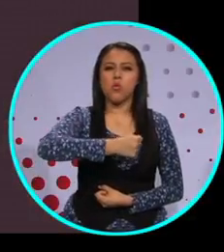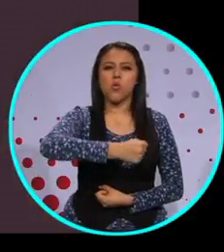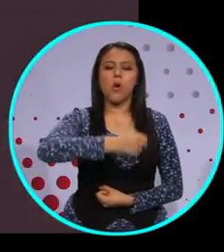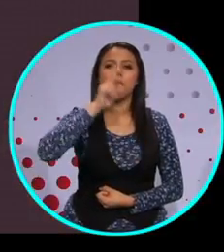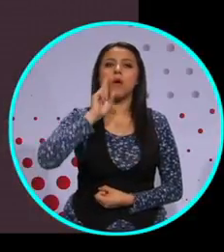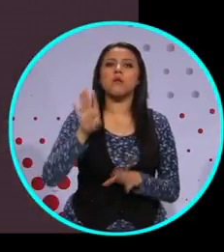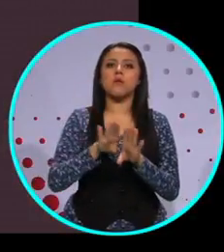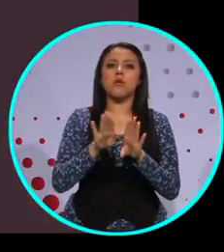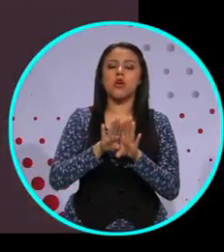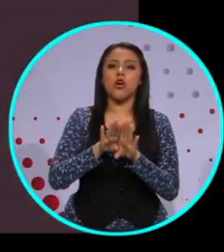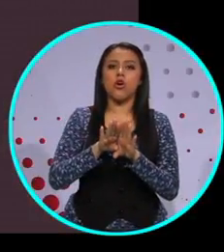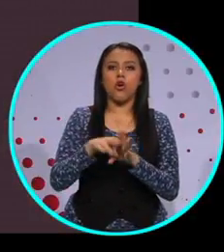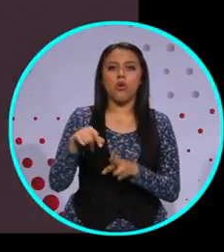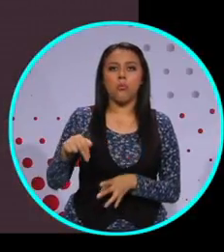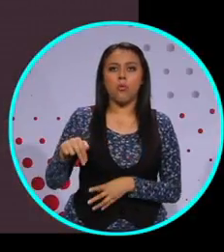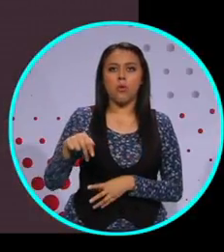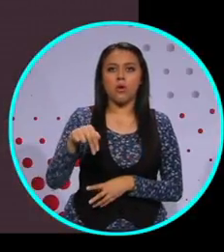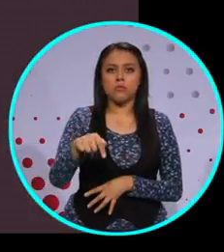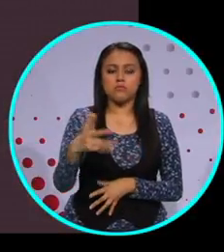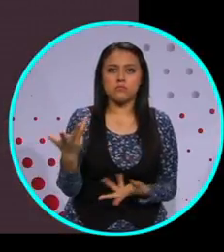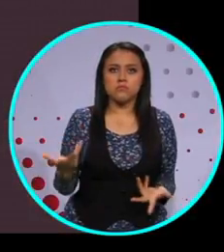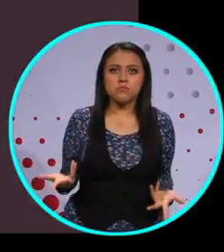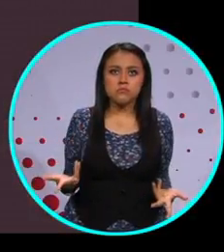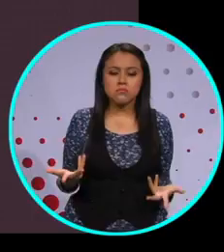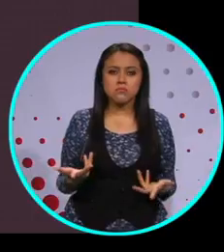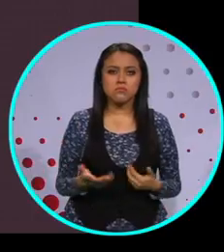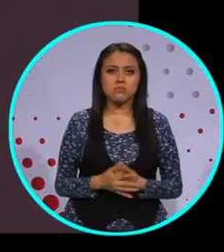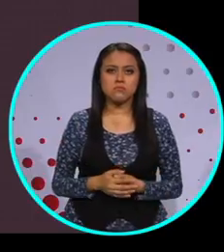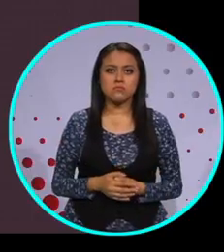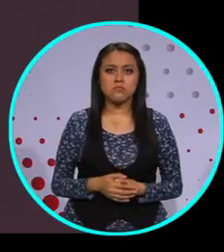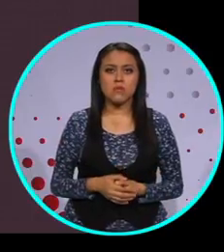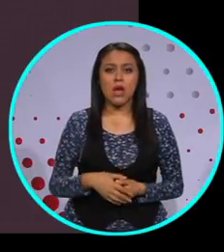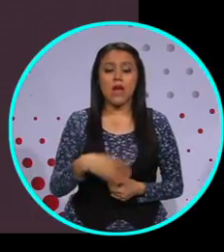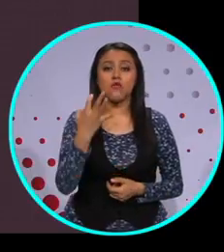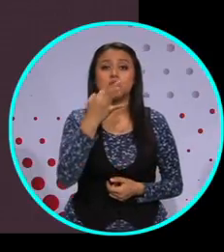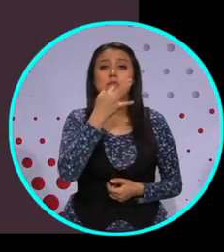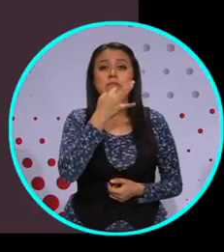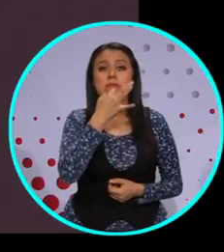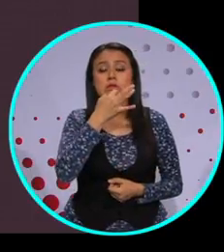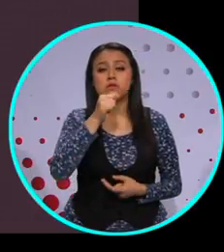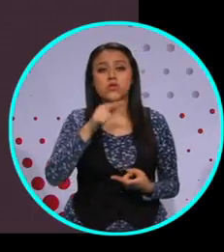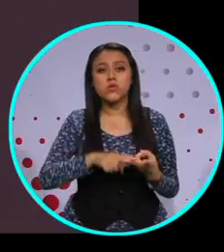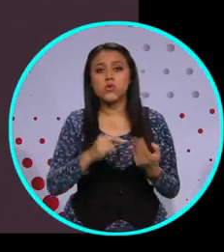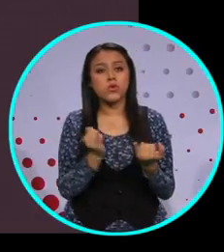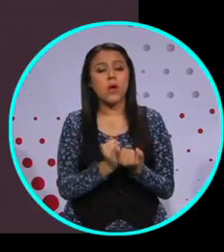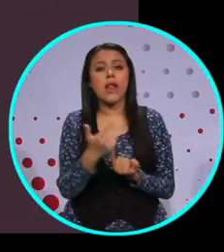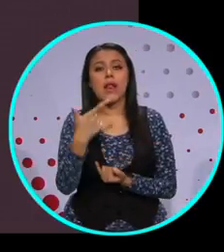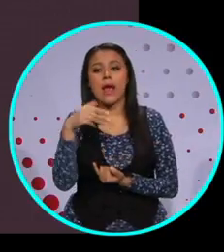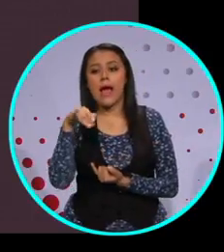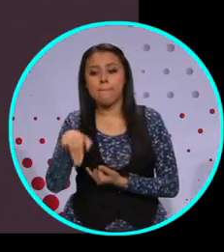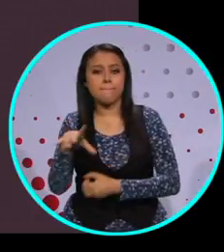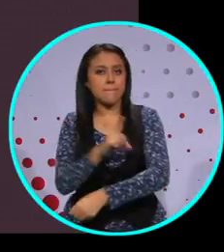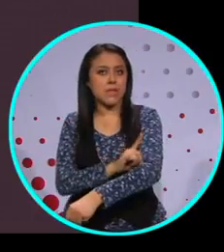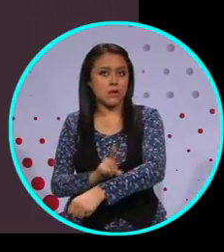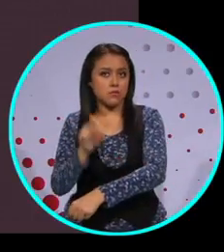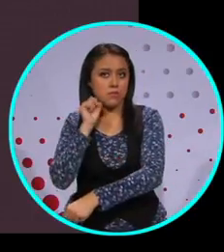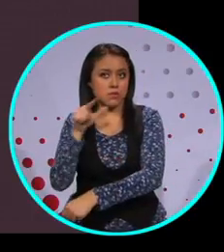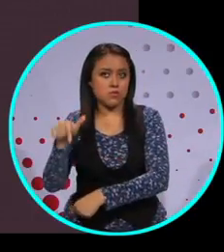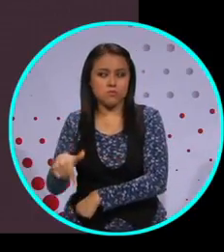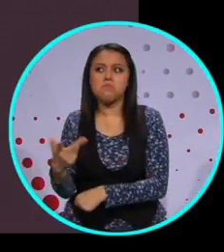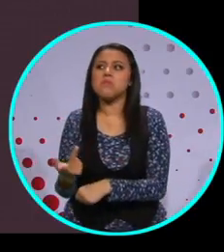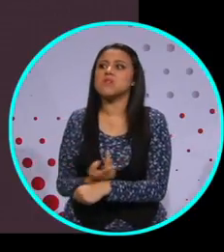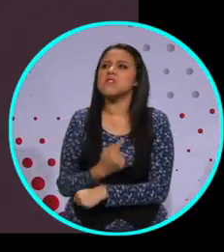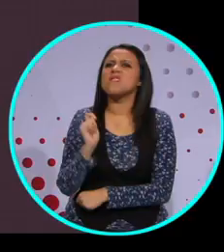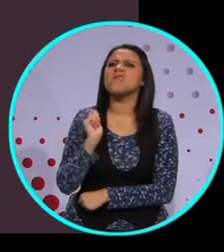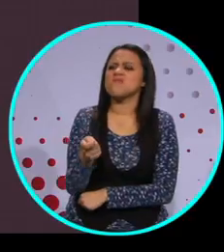van caminando este tuit tiene 14 minutos y tenemos otros que a mí me ha gustado a madero que si sabemos qué está